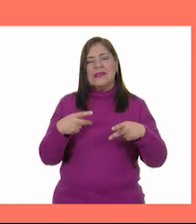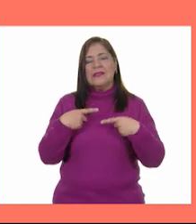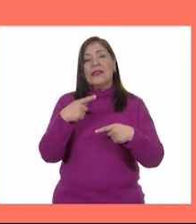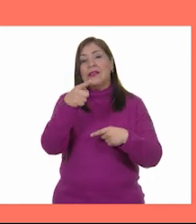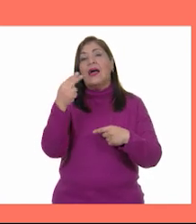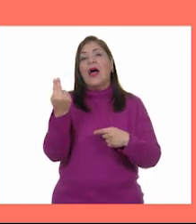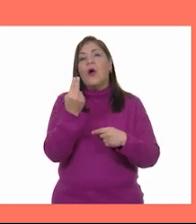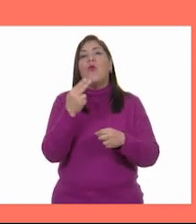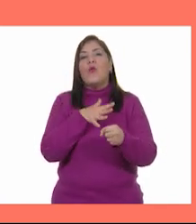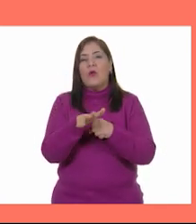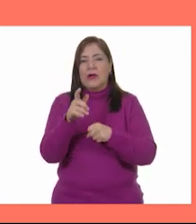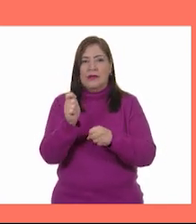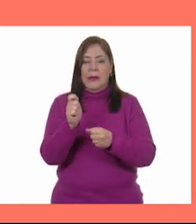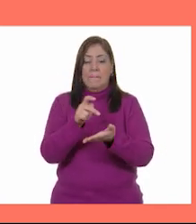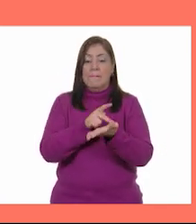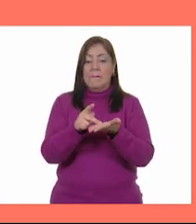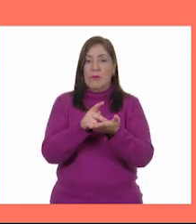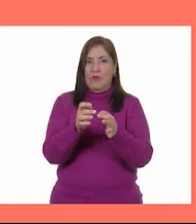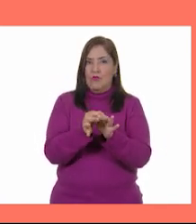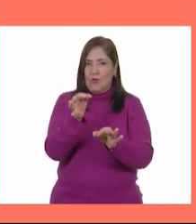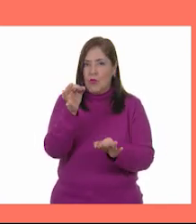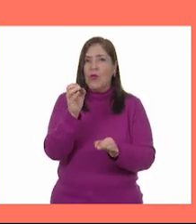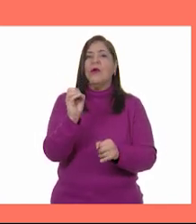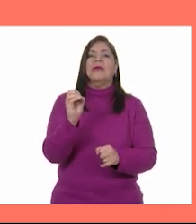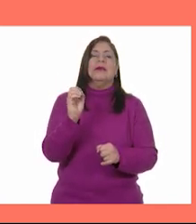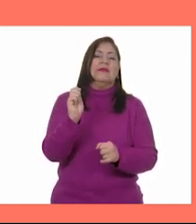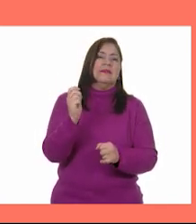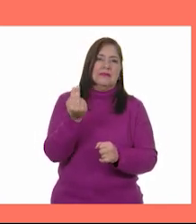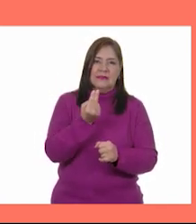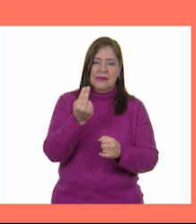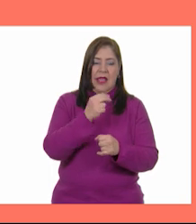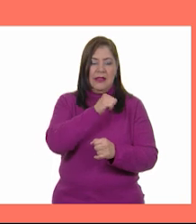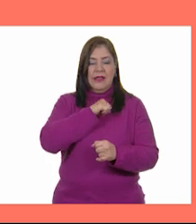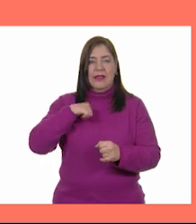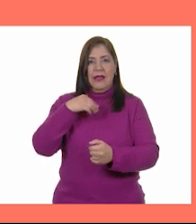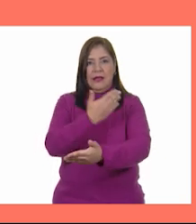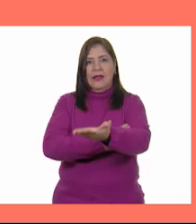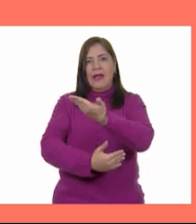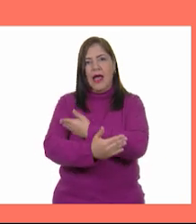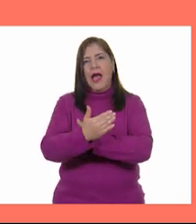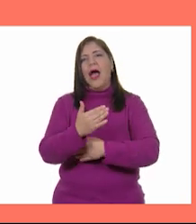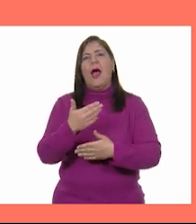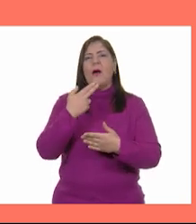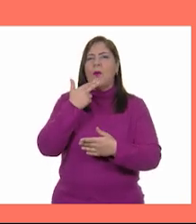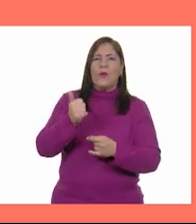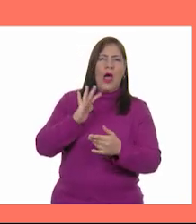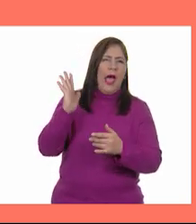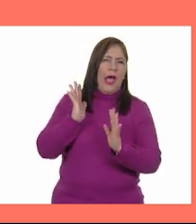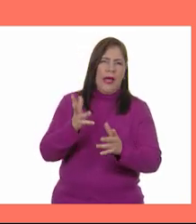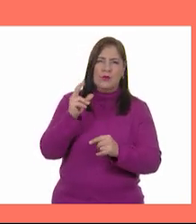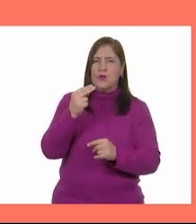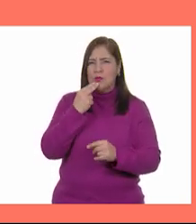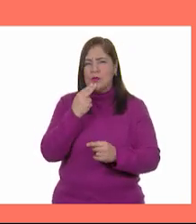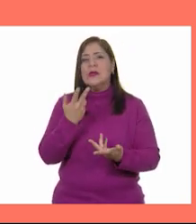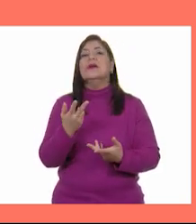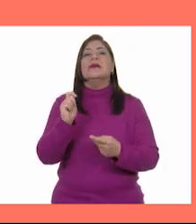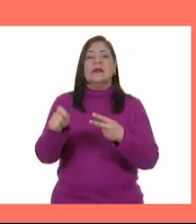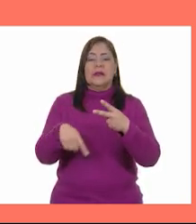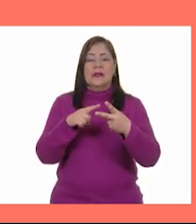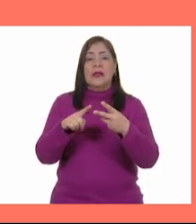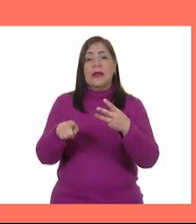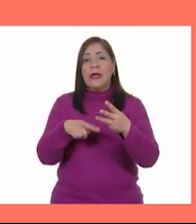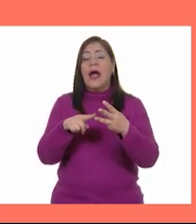Necesitarás un plumón o una pluma, una playera de algodón que ya no uses, una regla,